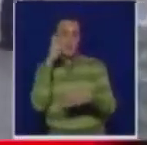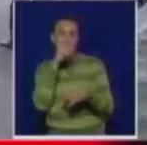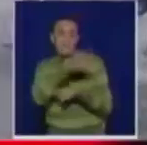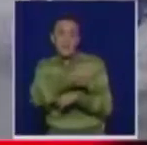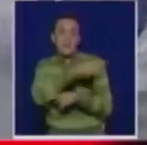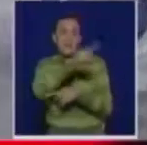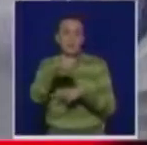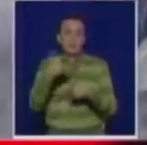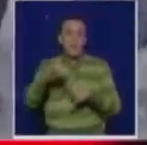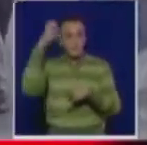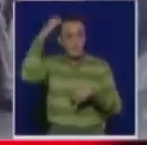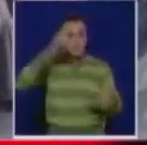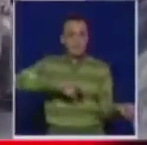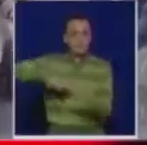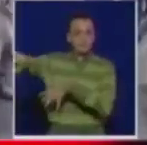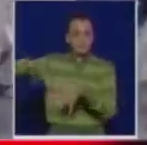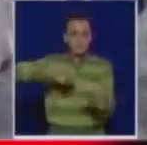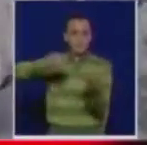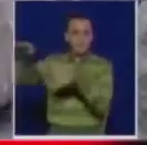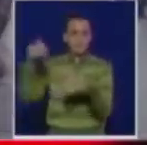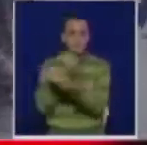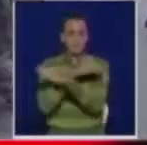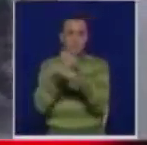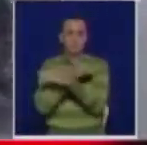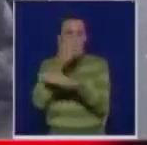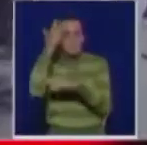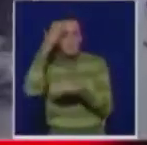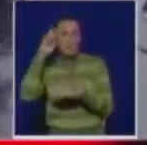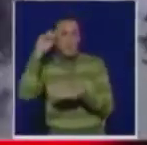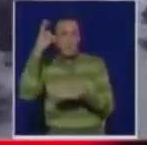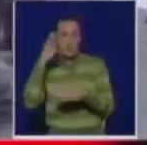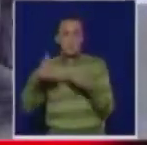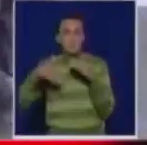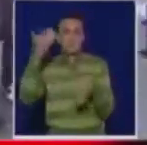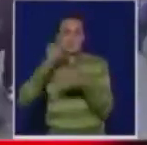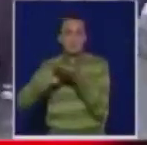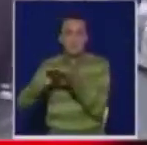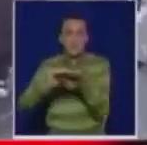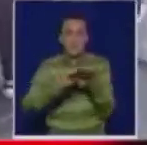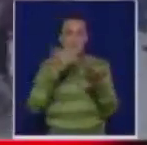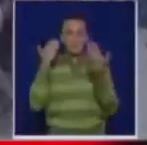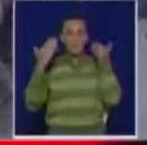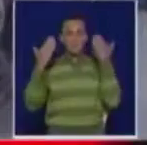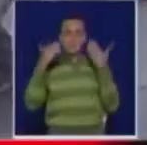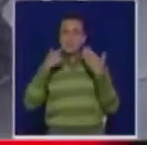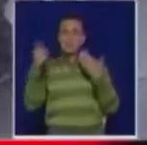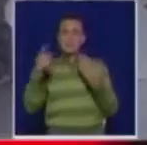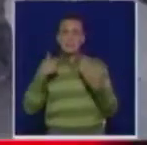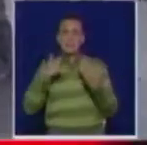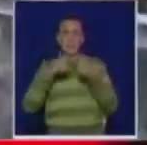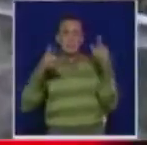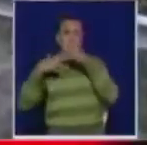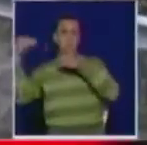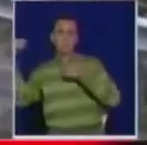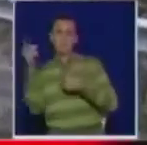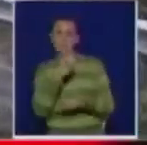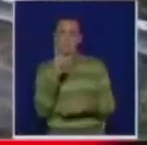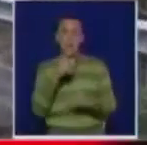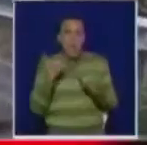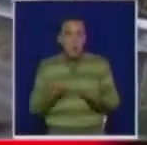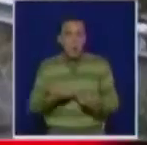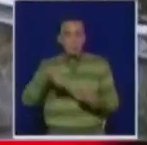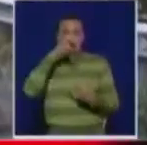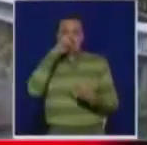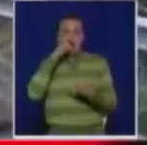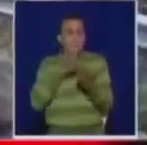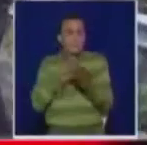gobierno trata de negociar y realizar diálogos con los campesinos. Sin embargo, ellos advierten que no cesarán las protestas hasta no tener una respuesta clara